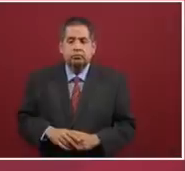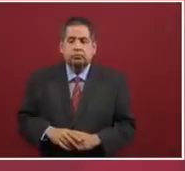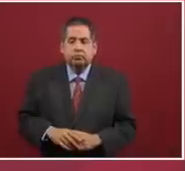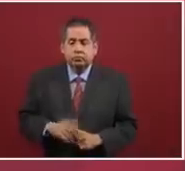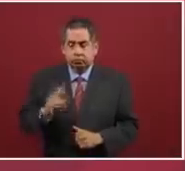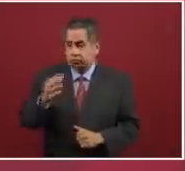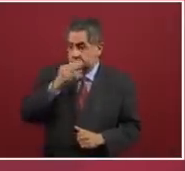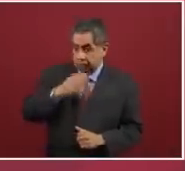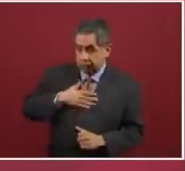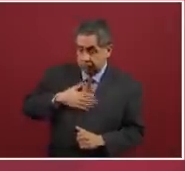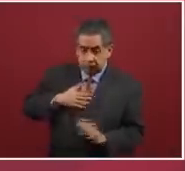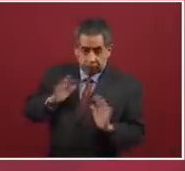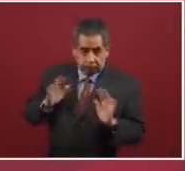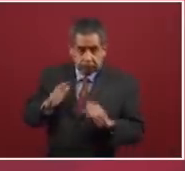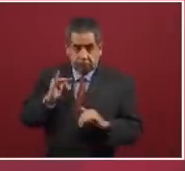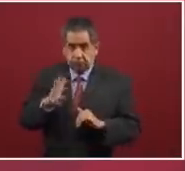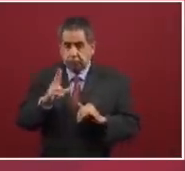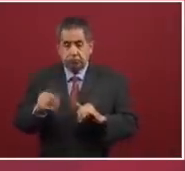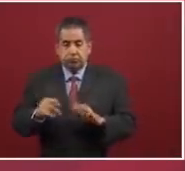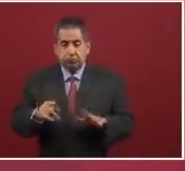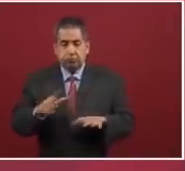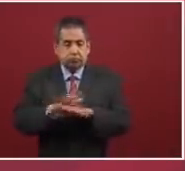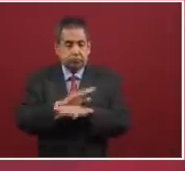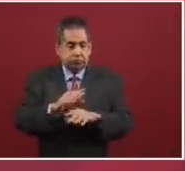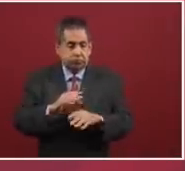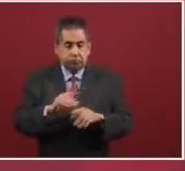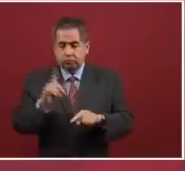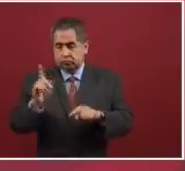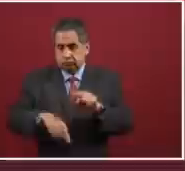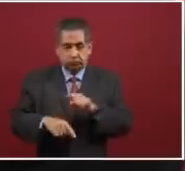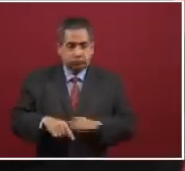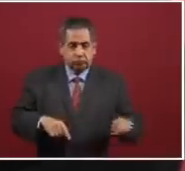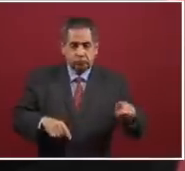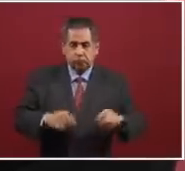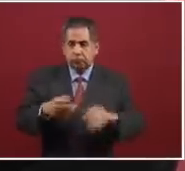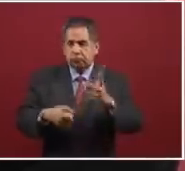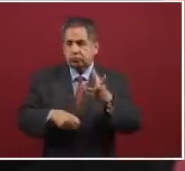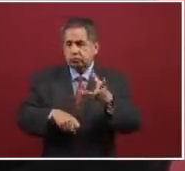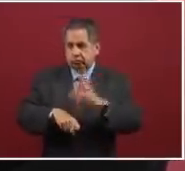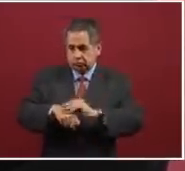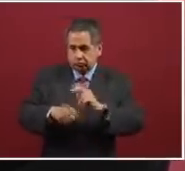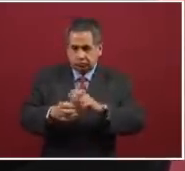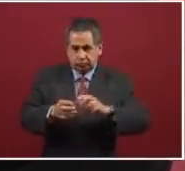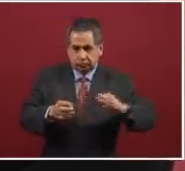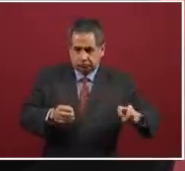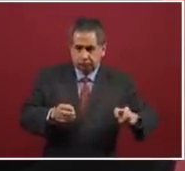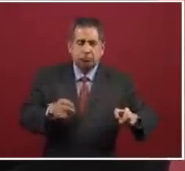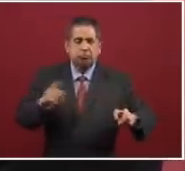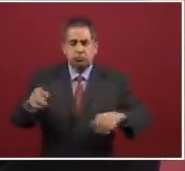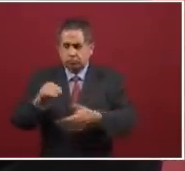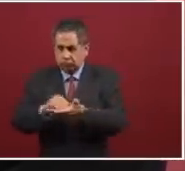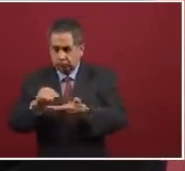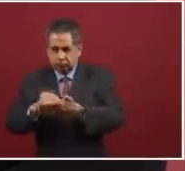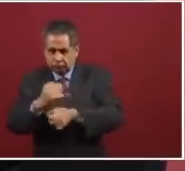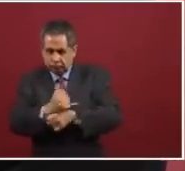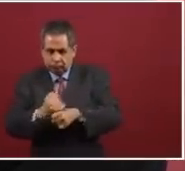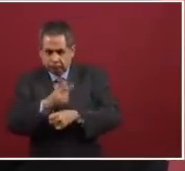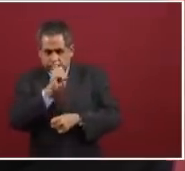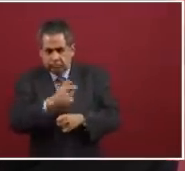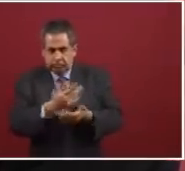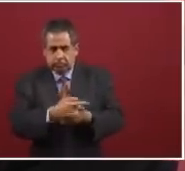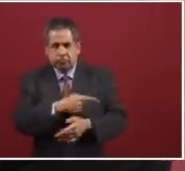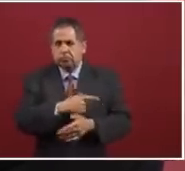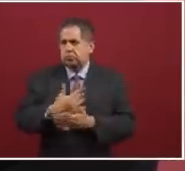tengo entendido, que está siendo investigado, que pidió licencia o permiso o está